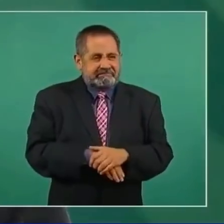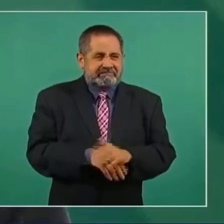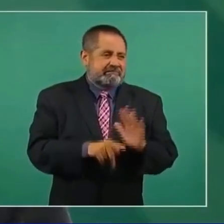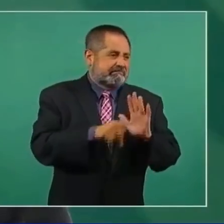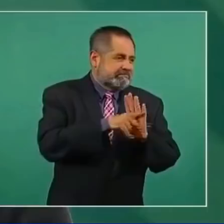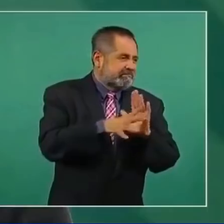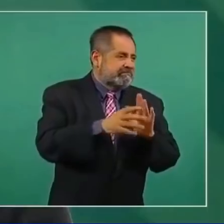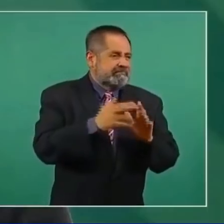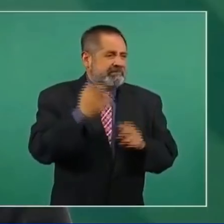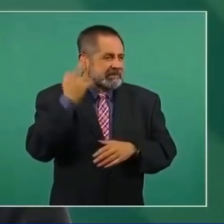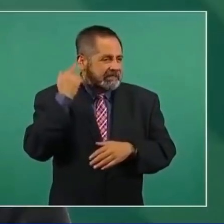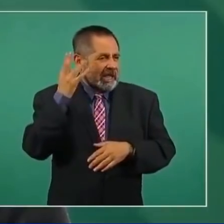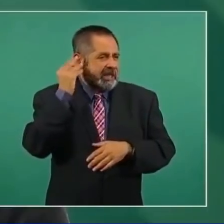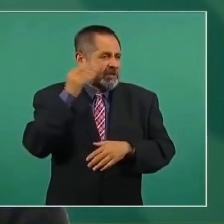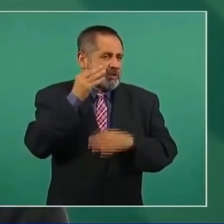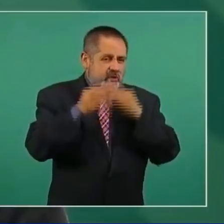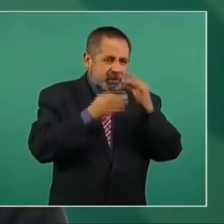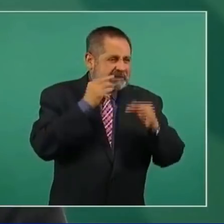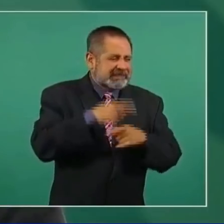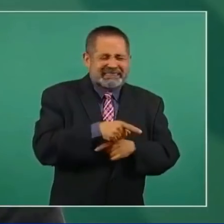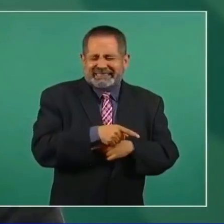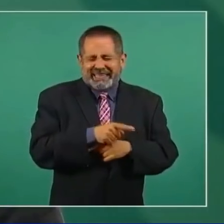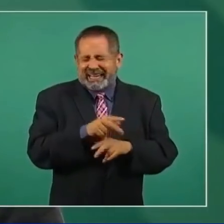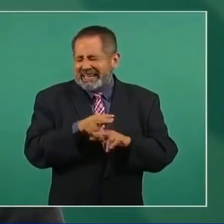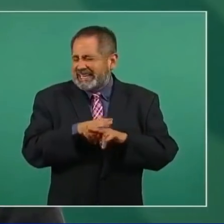convencionales de información en México,